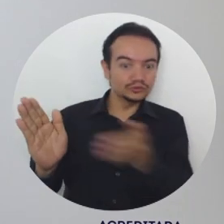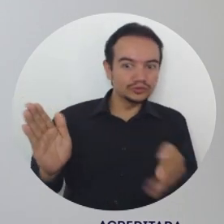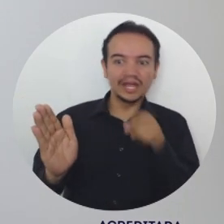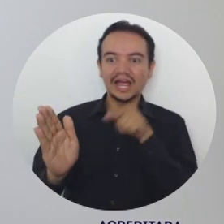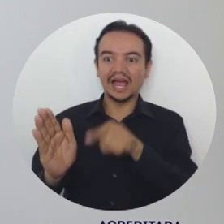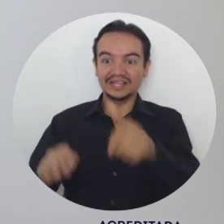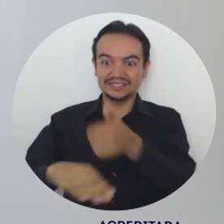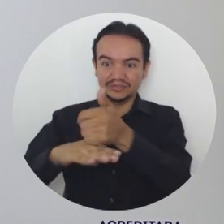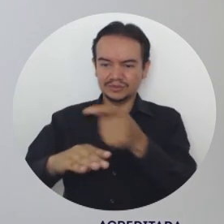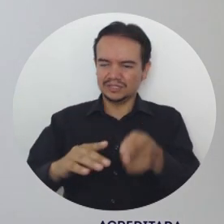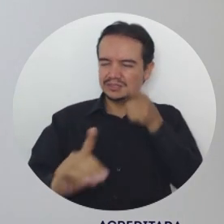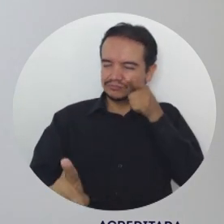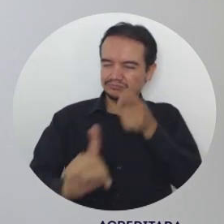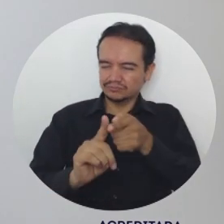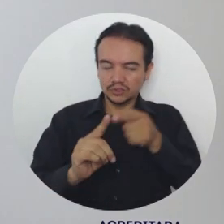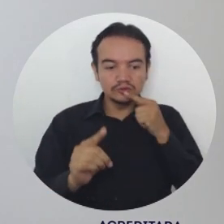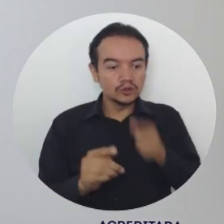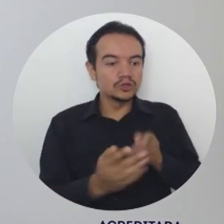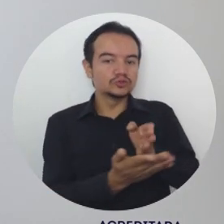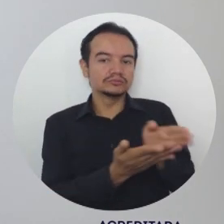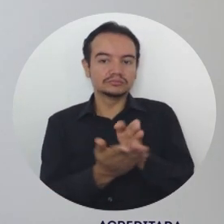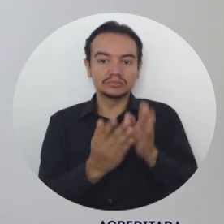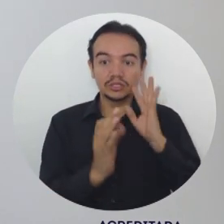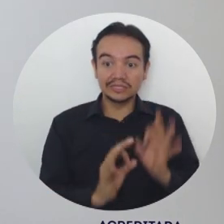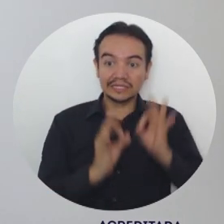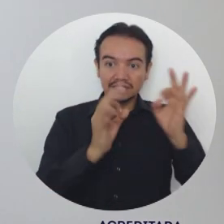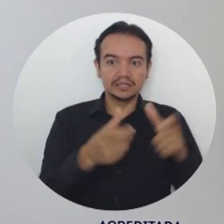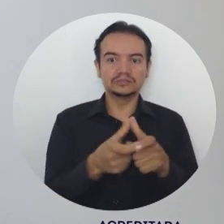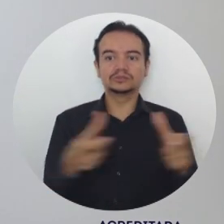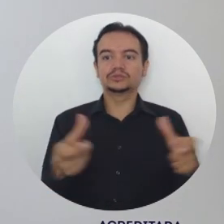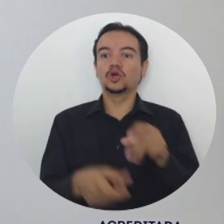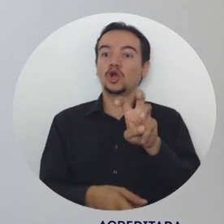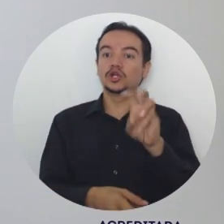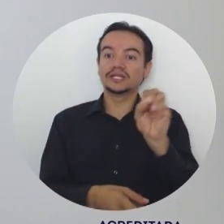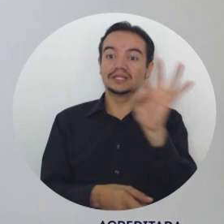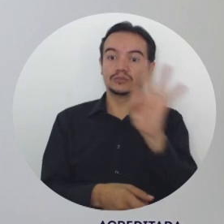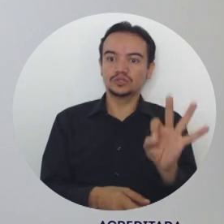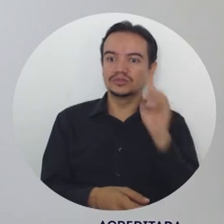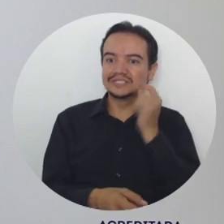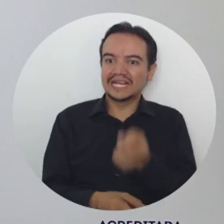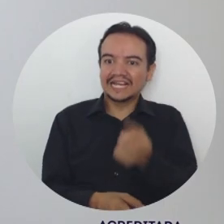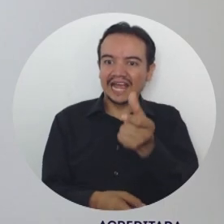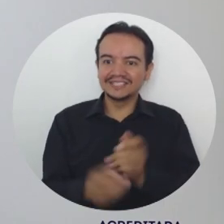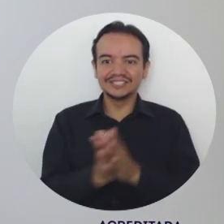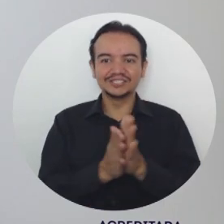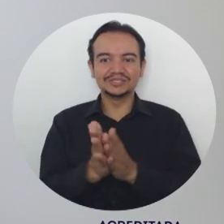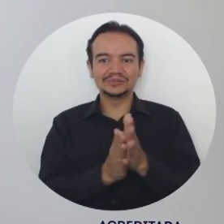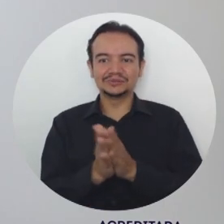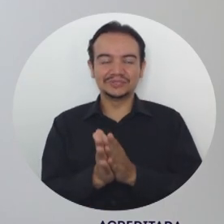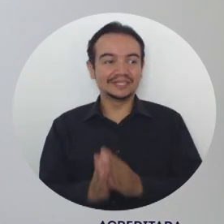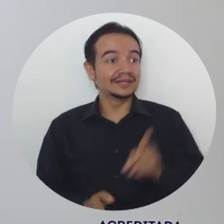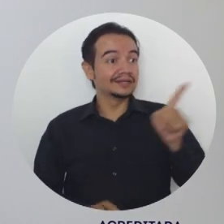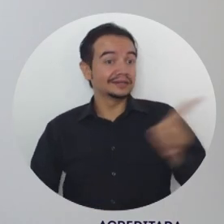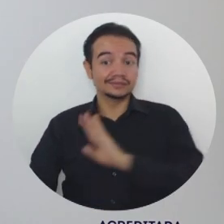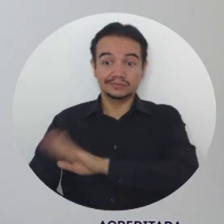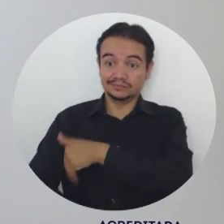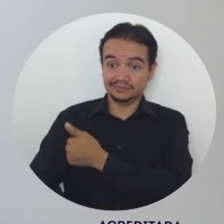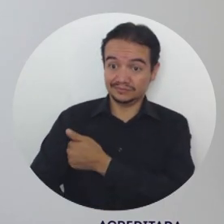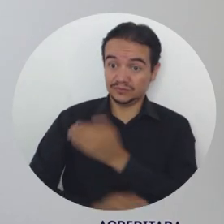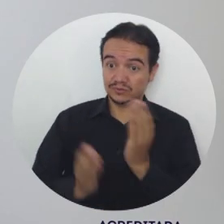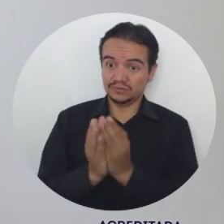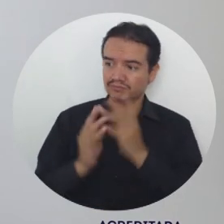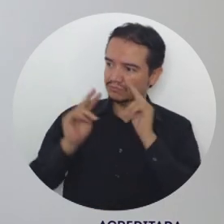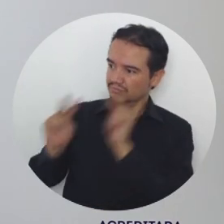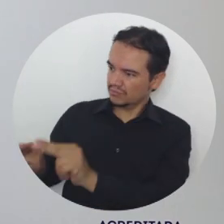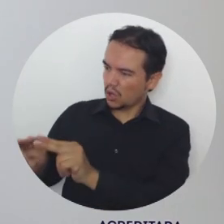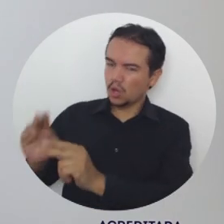80% de los programas acreditables logren acreditación de alta calidad. El Ministerio de Educación resaltó gran parte de los atributos de calidad del